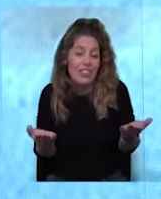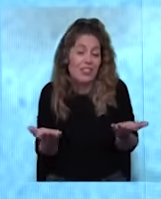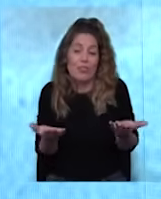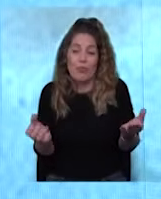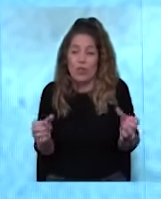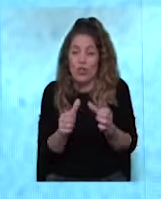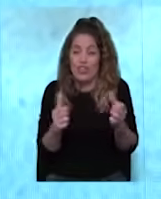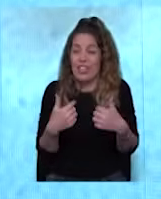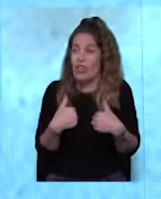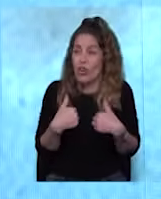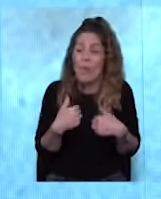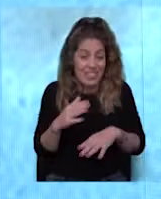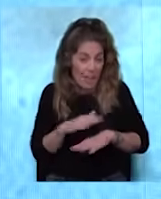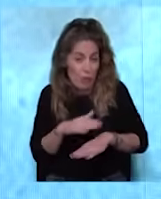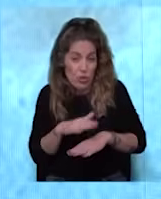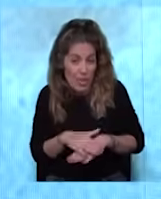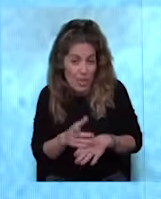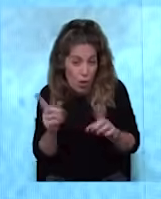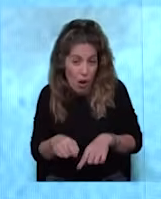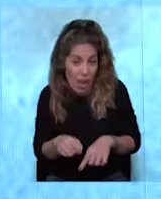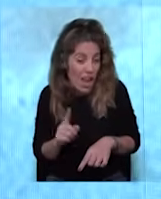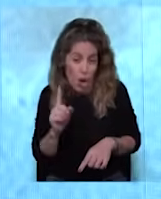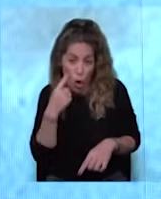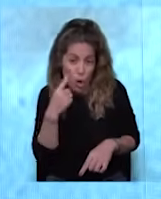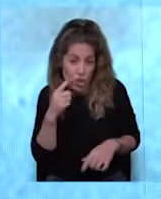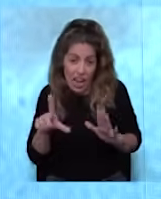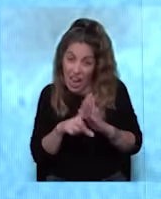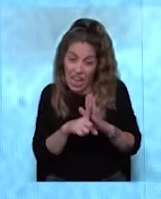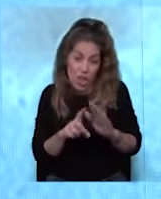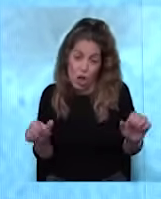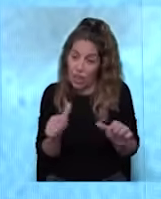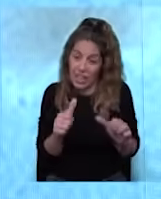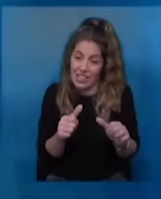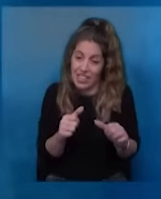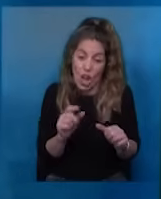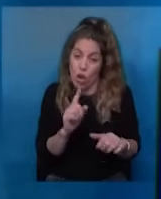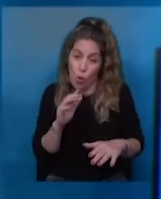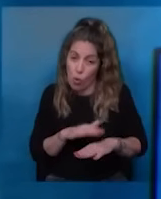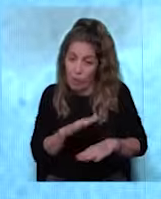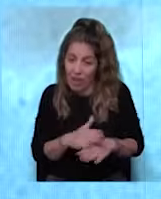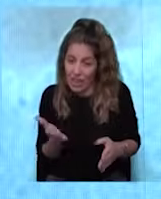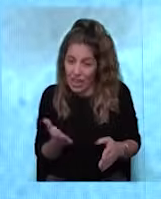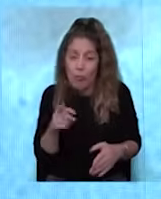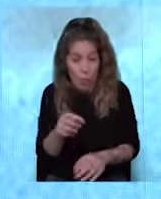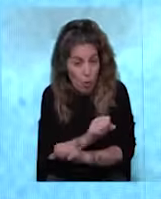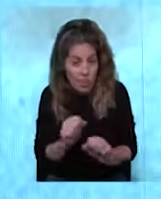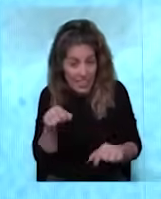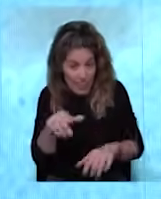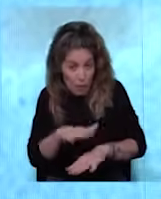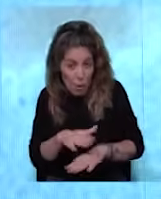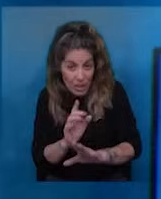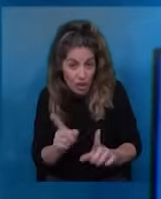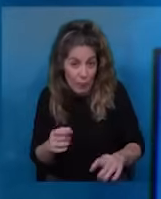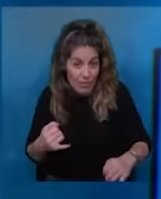hace me hace responsable igual porque el desconocimiento de la ley no te hace inocente entonces vos willmar en este momento está